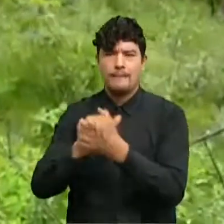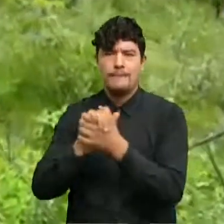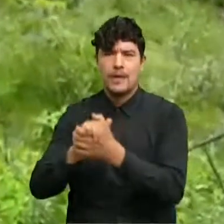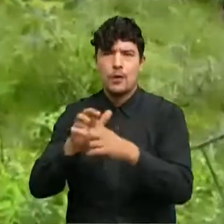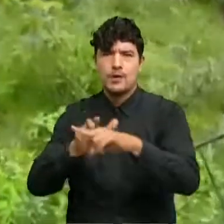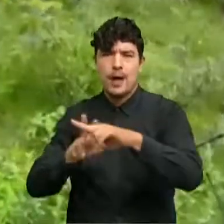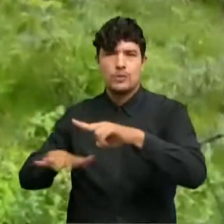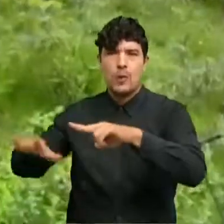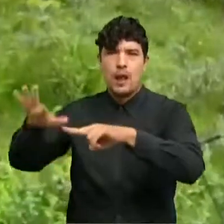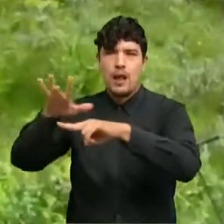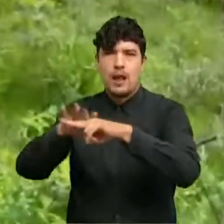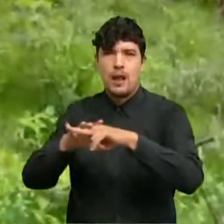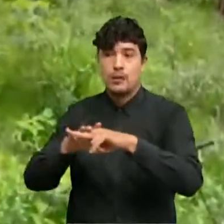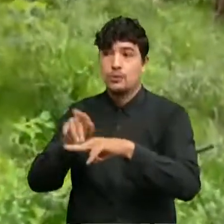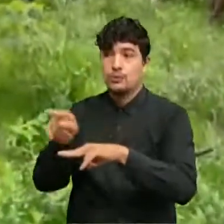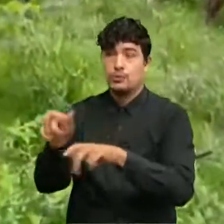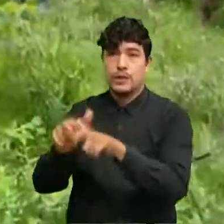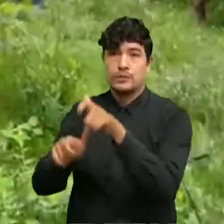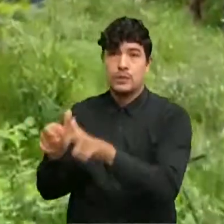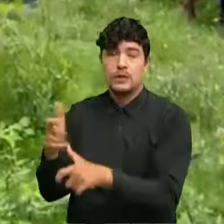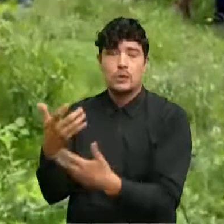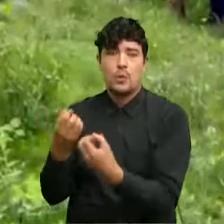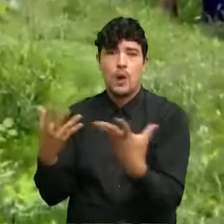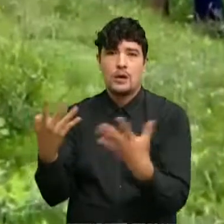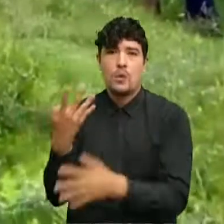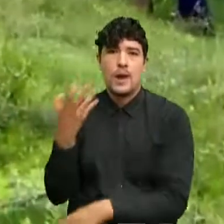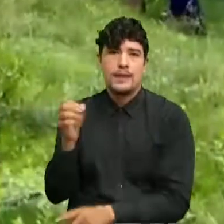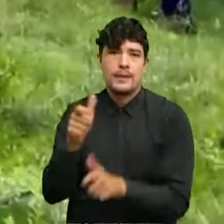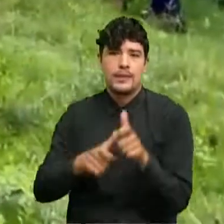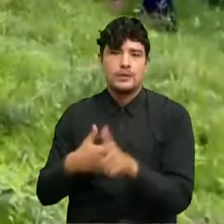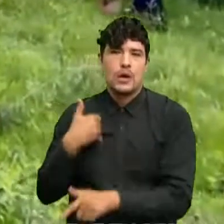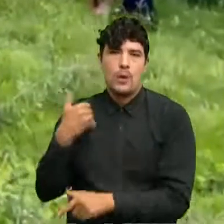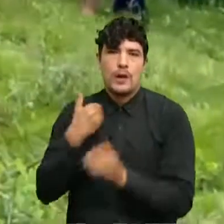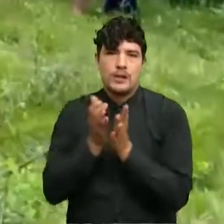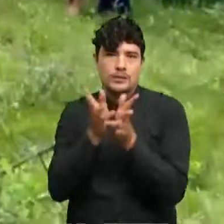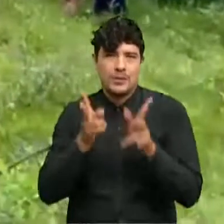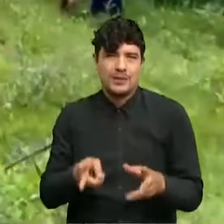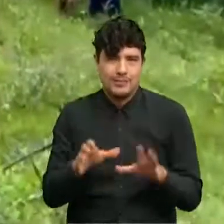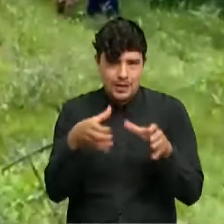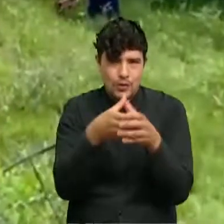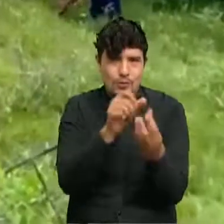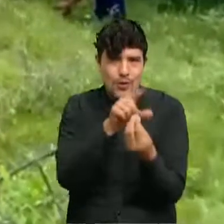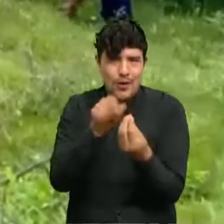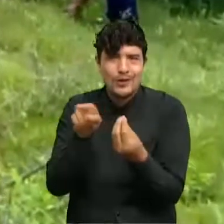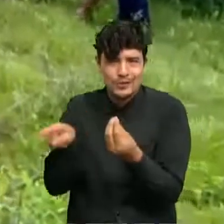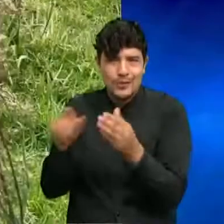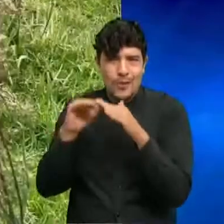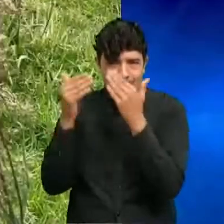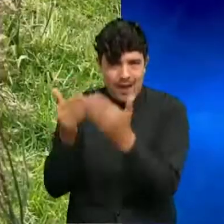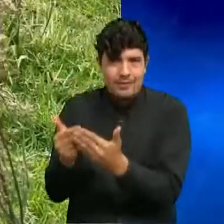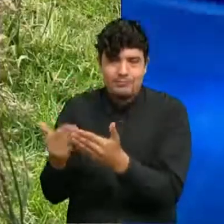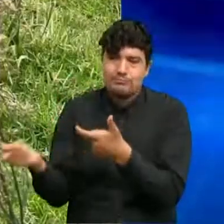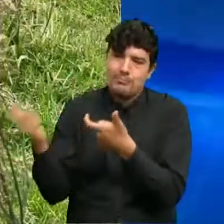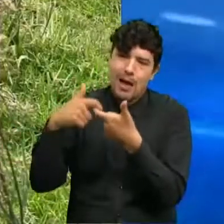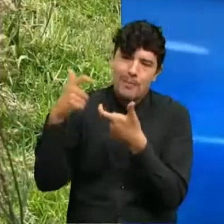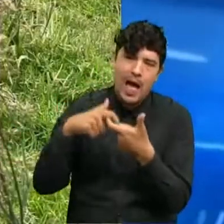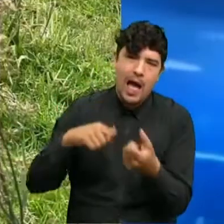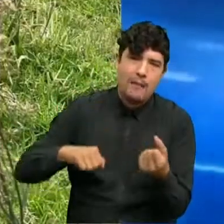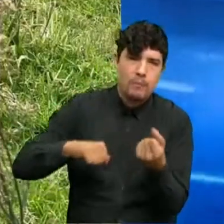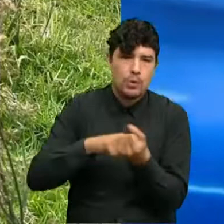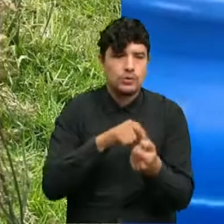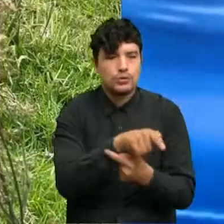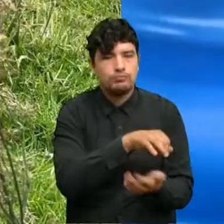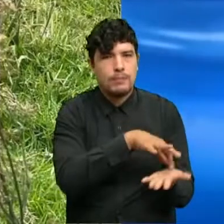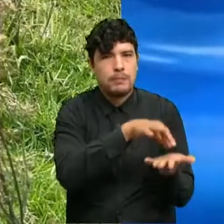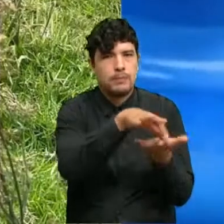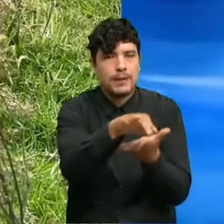se vincularon 40 jóvenes estudiantes del grado 11 del colegio provincial san jose con estos jóvenes